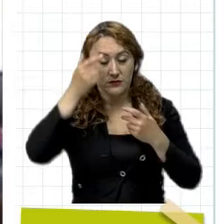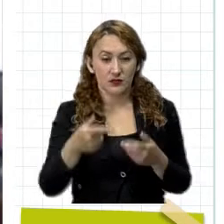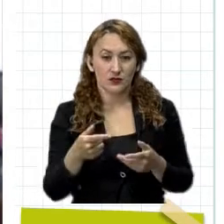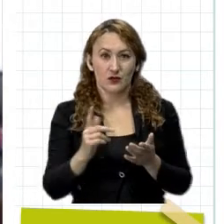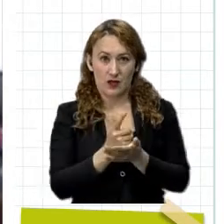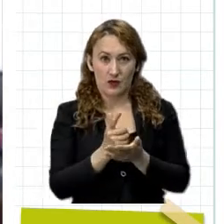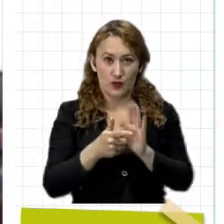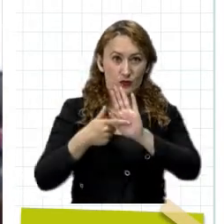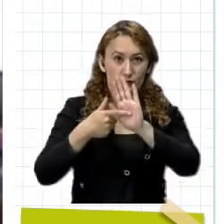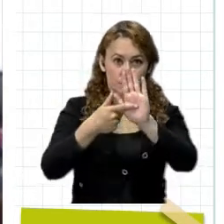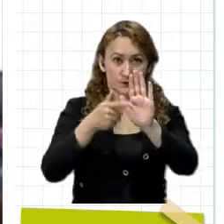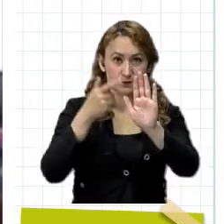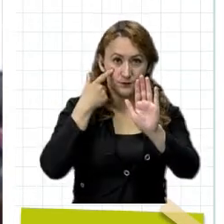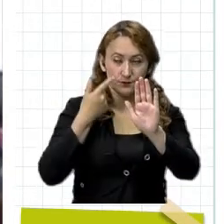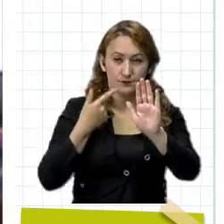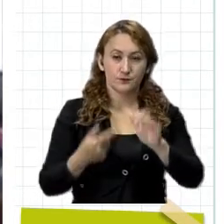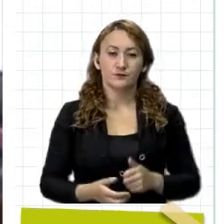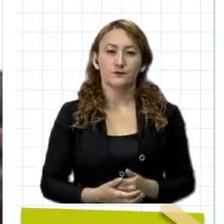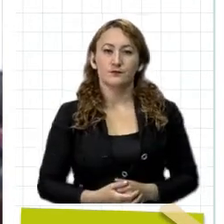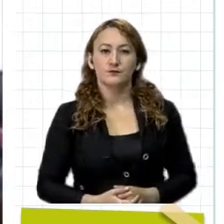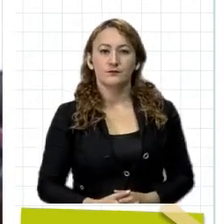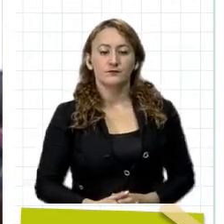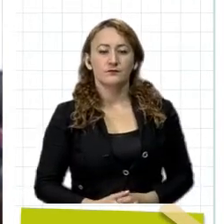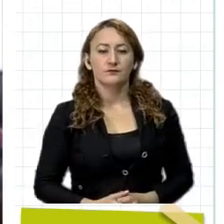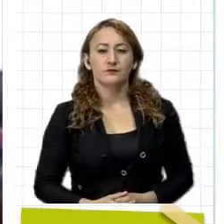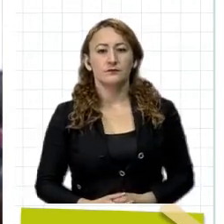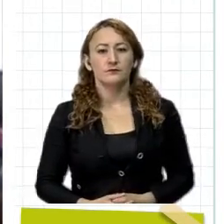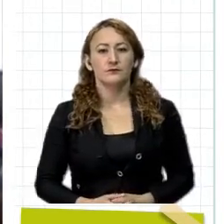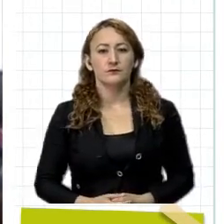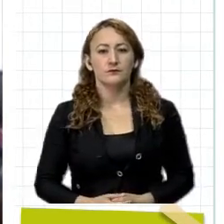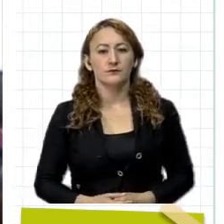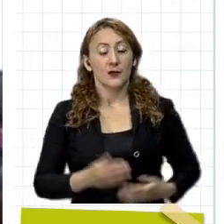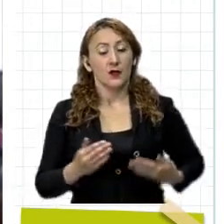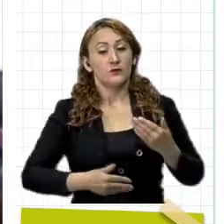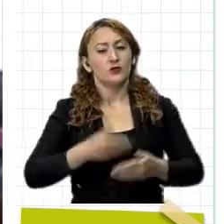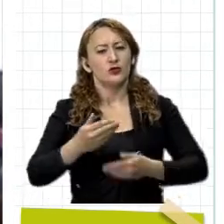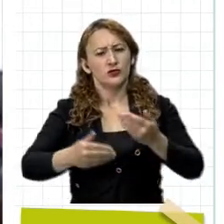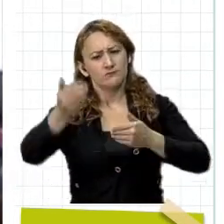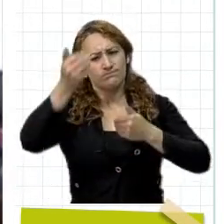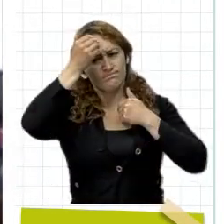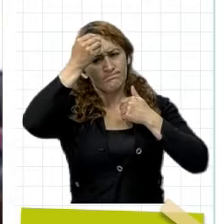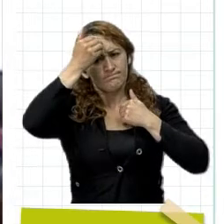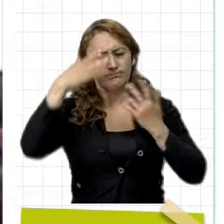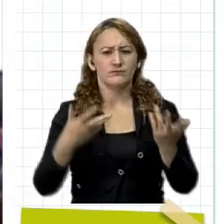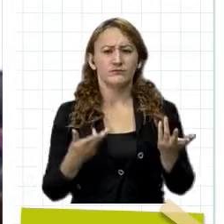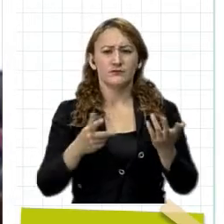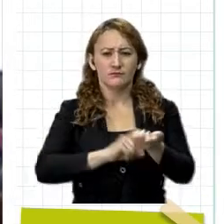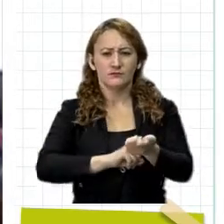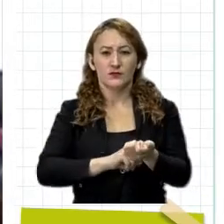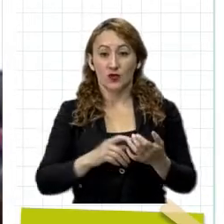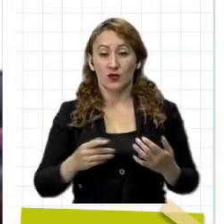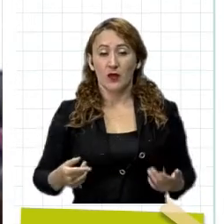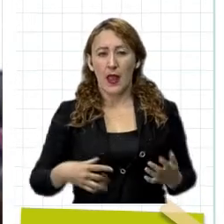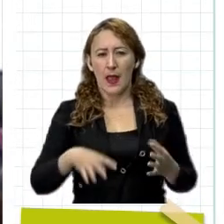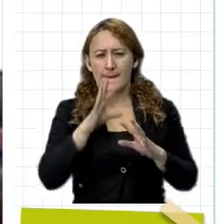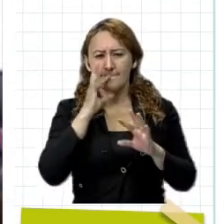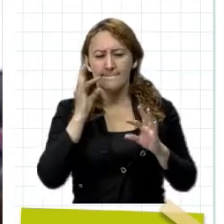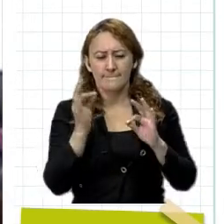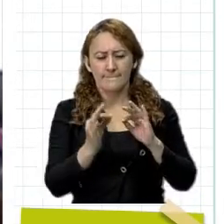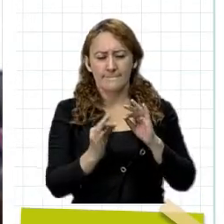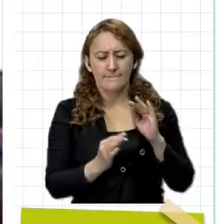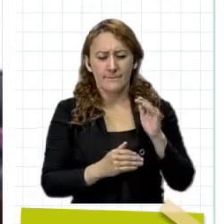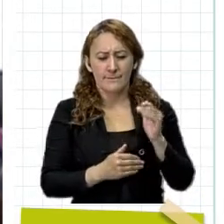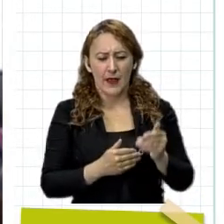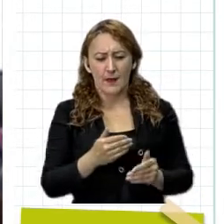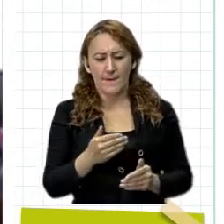es Levántate, mulato. El proceso de concientización racial fue silencioso y lento. En un